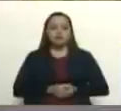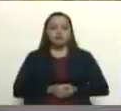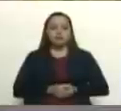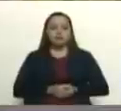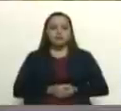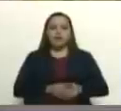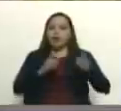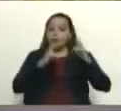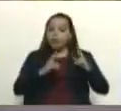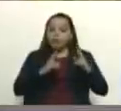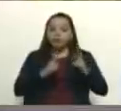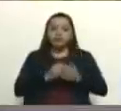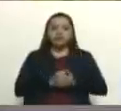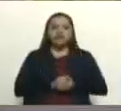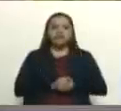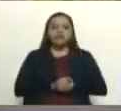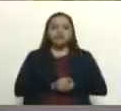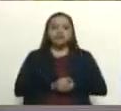más duros momentos